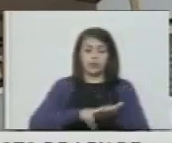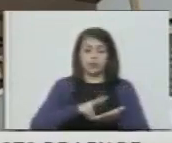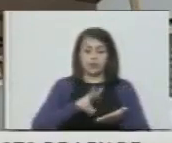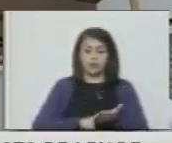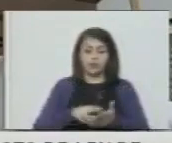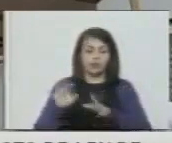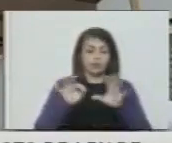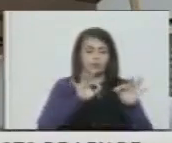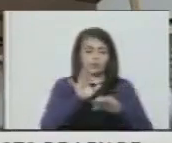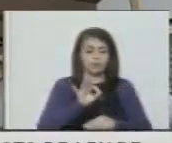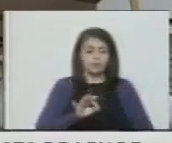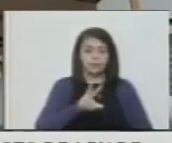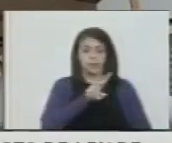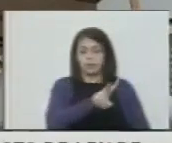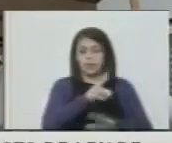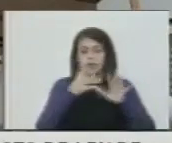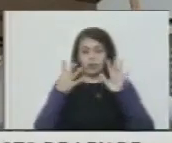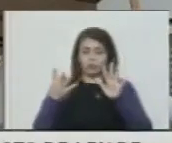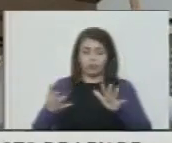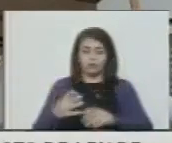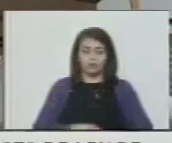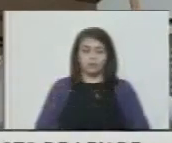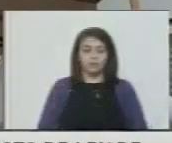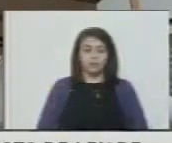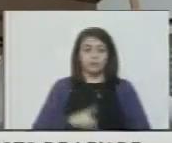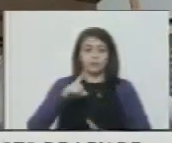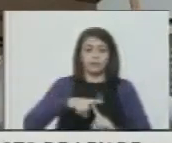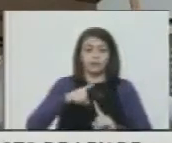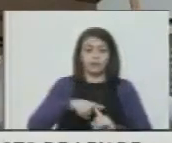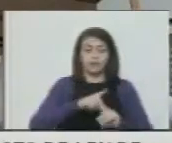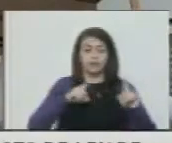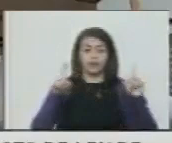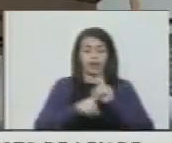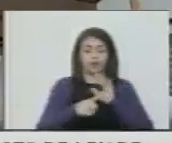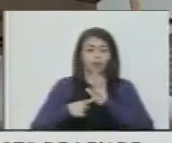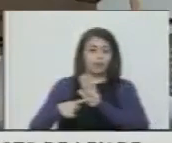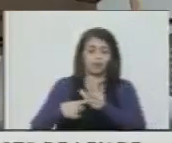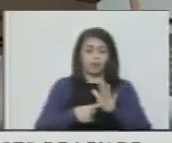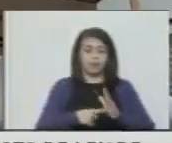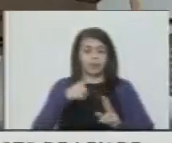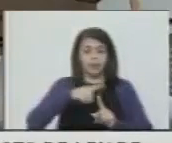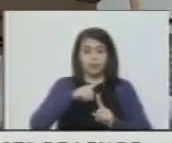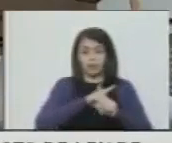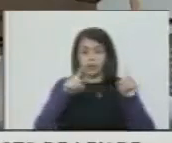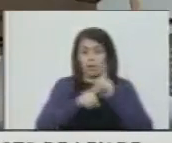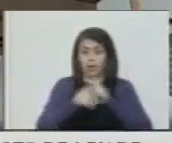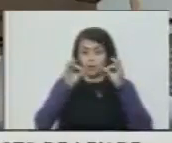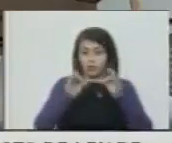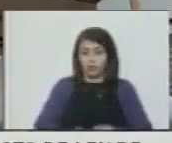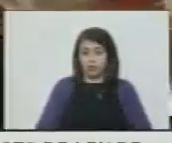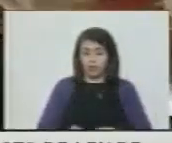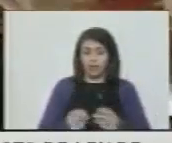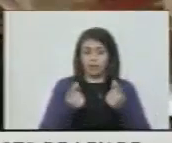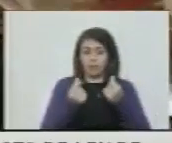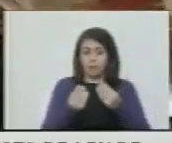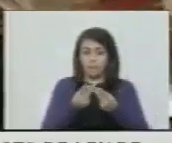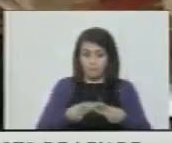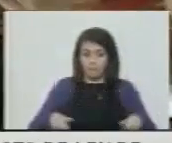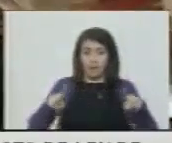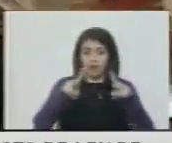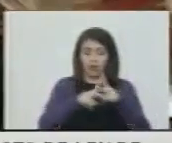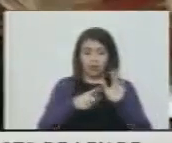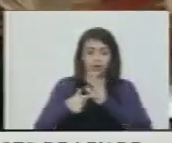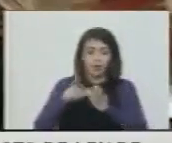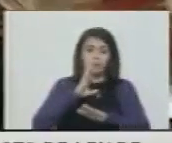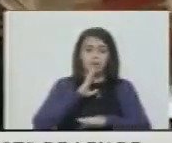canales alternativos. 29. Tipo de cambio de referencia. El tipo de cambio oficial de la moneda de mayor valor